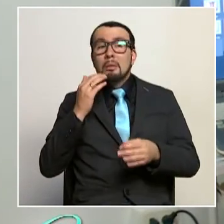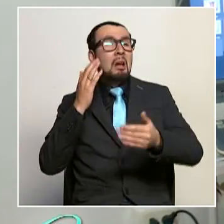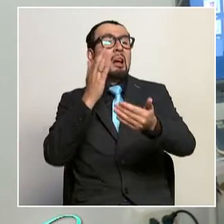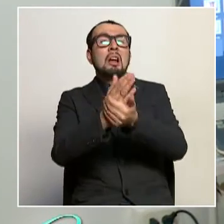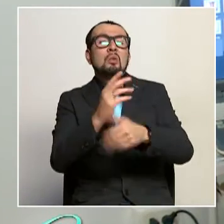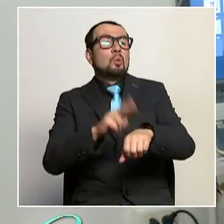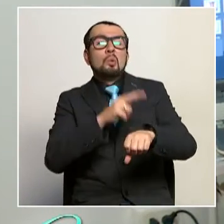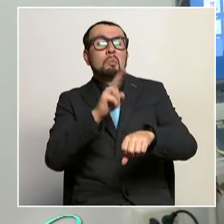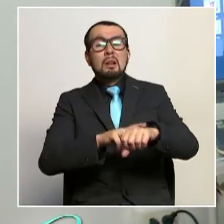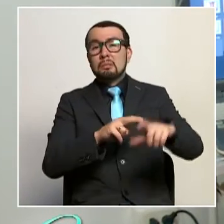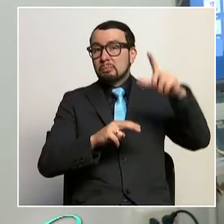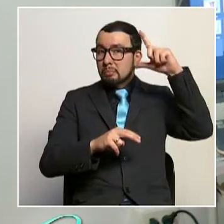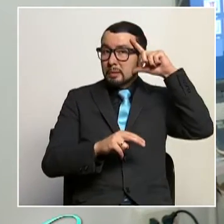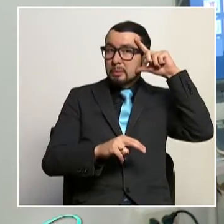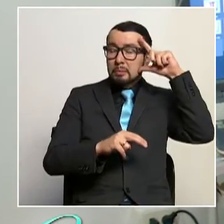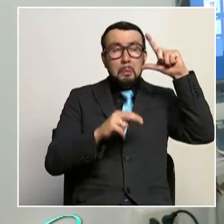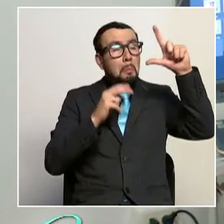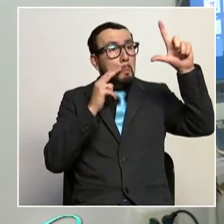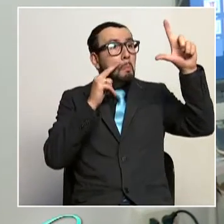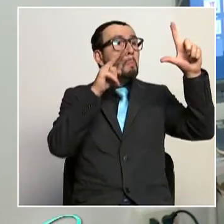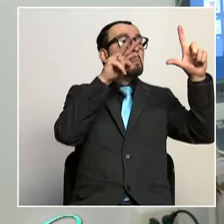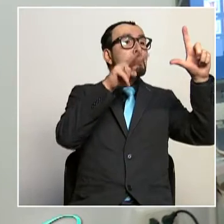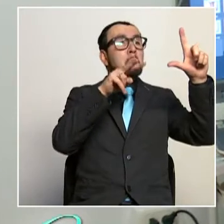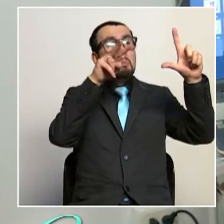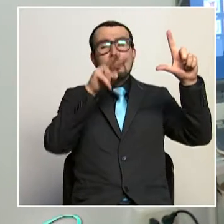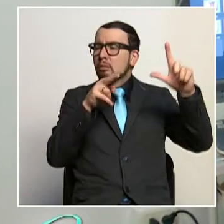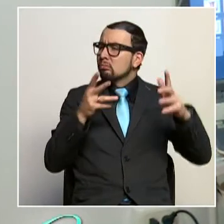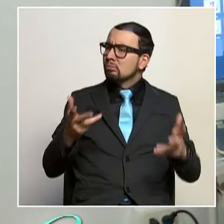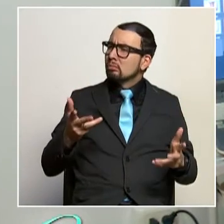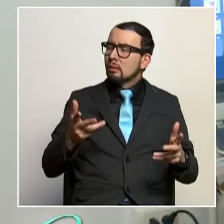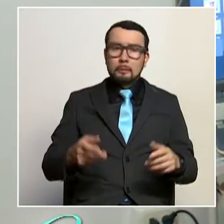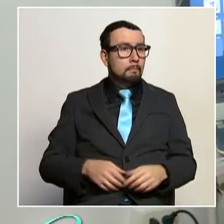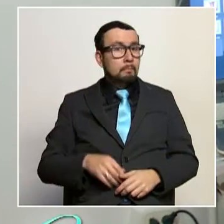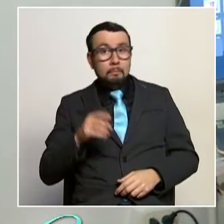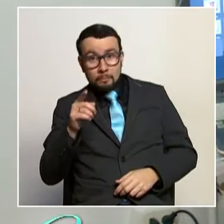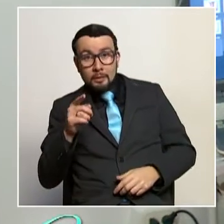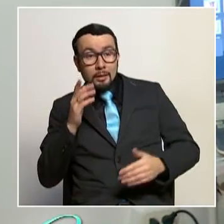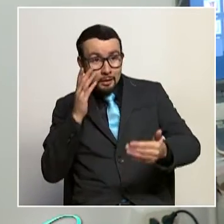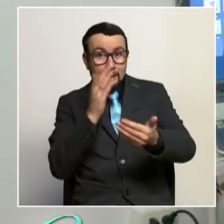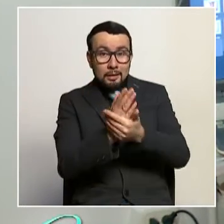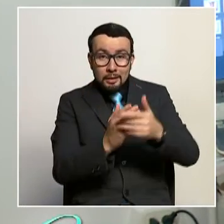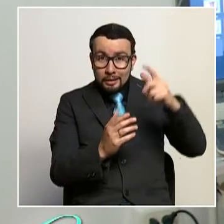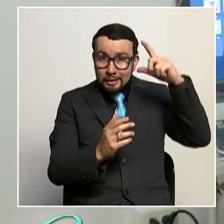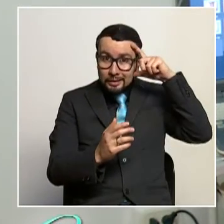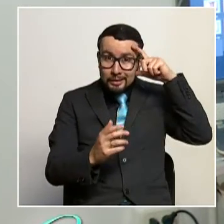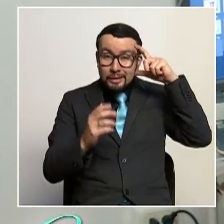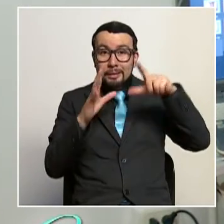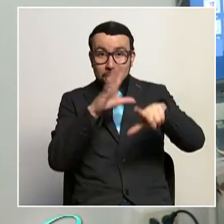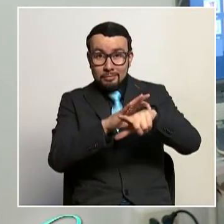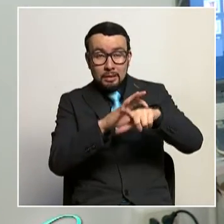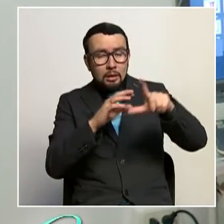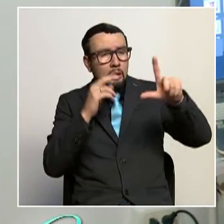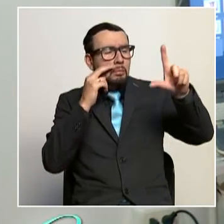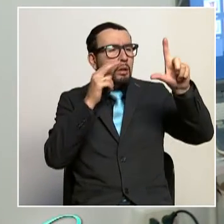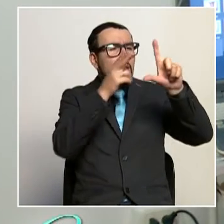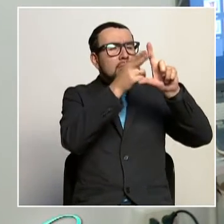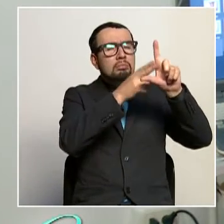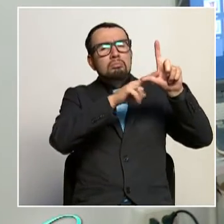citología? La citología es un examen indirecto, entonces cualquier cosa que le hablen a